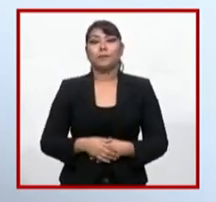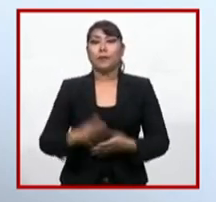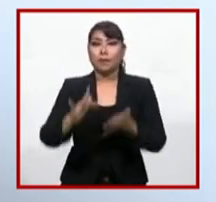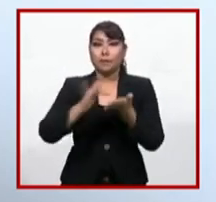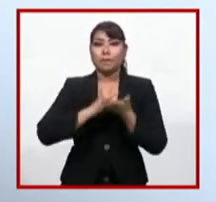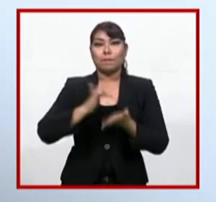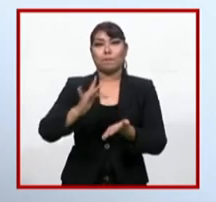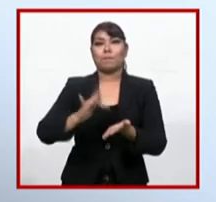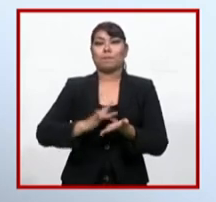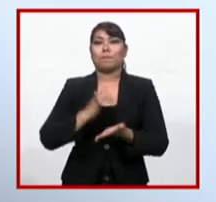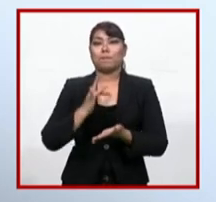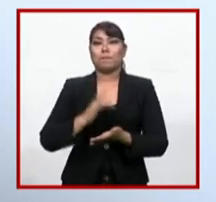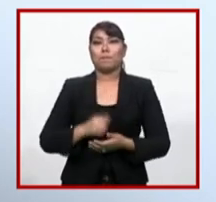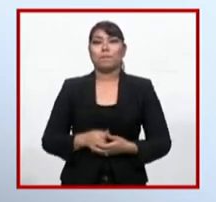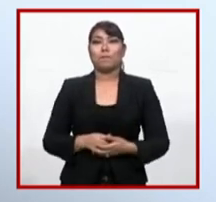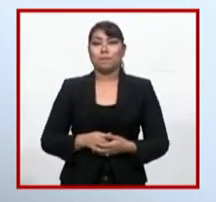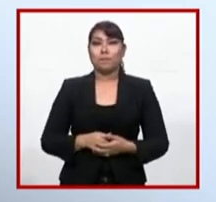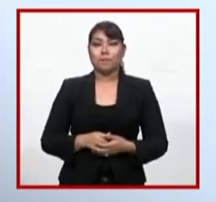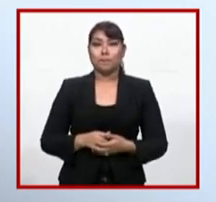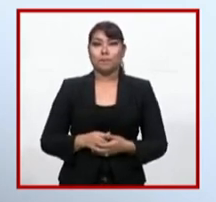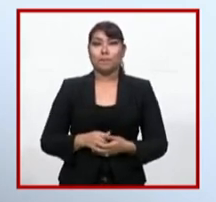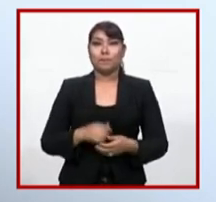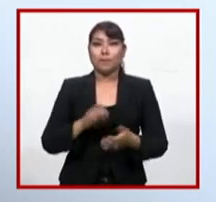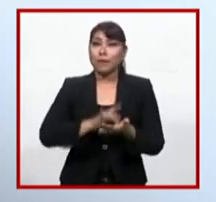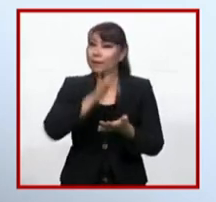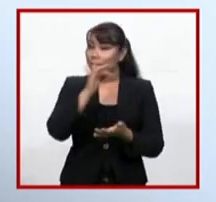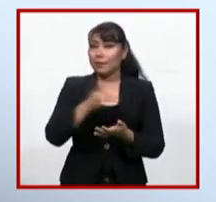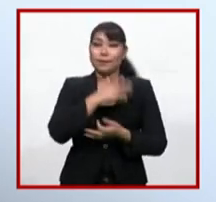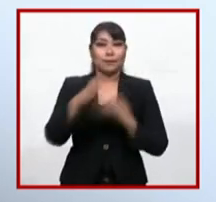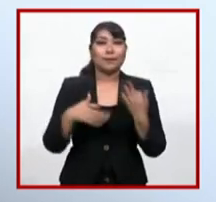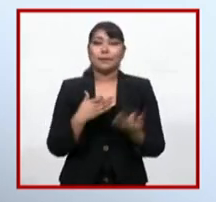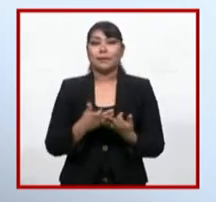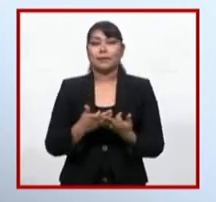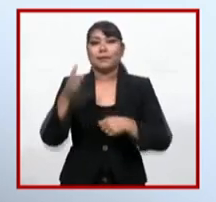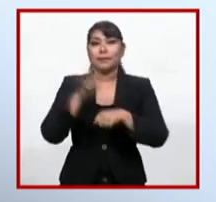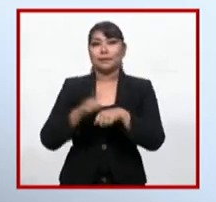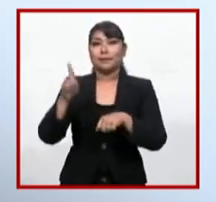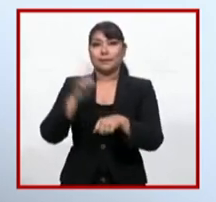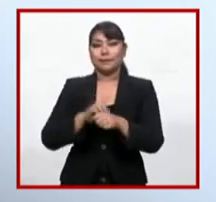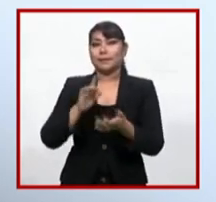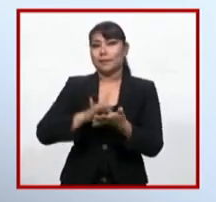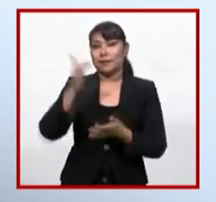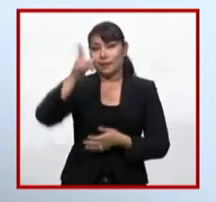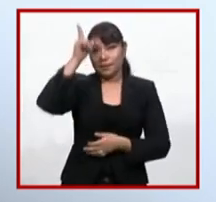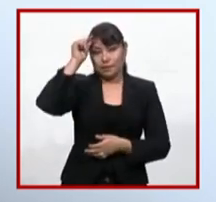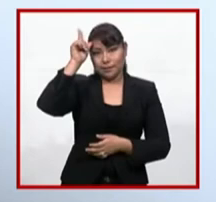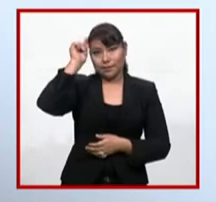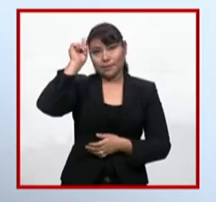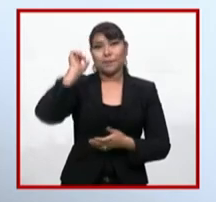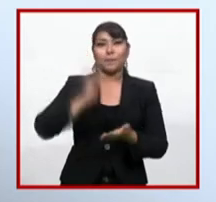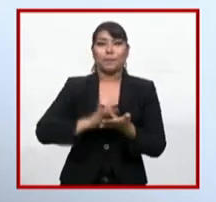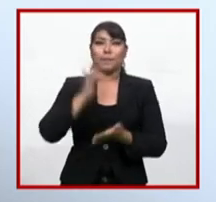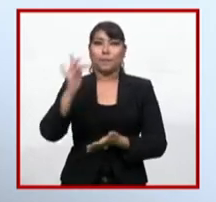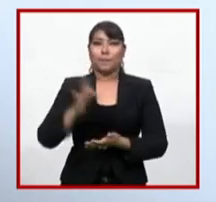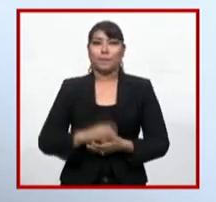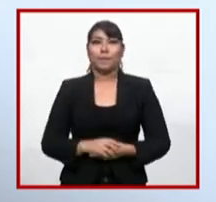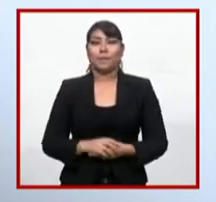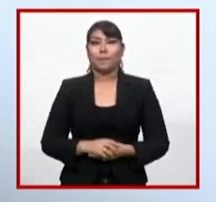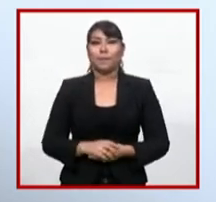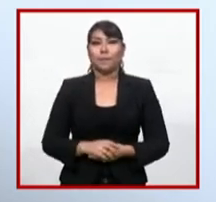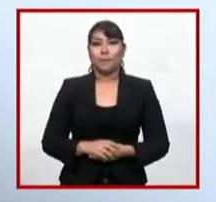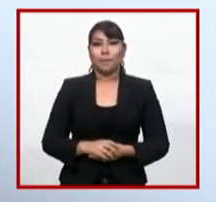apoyo que de verdad le doy las gracias todos los días. Gracias a la señora Ivette, gracias